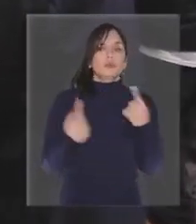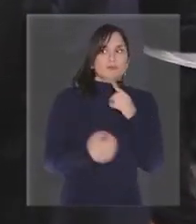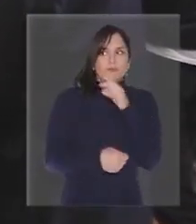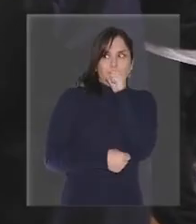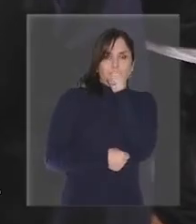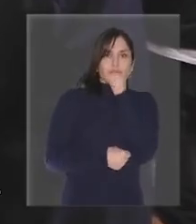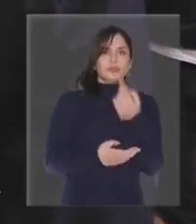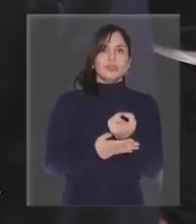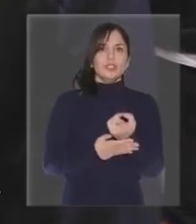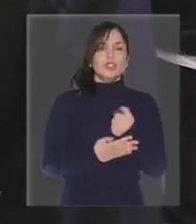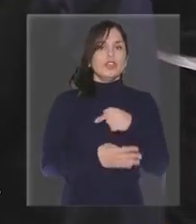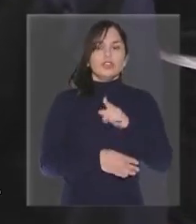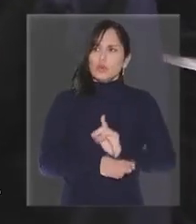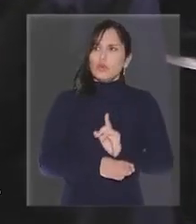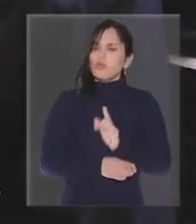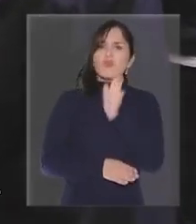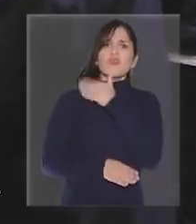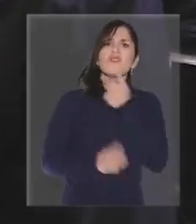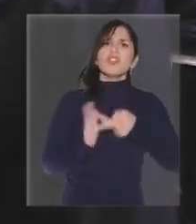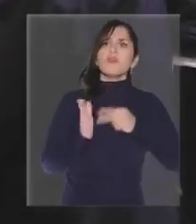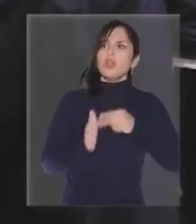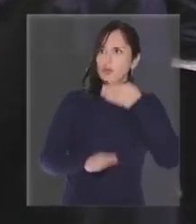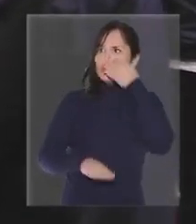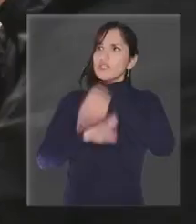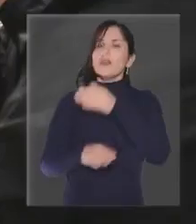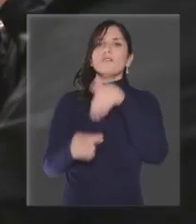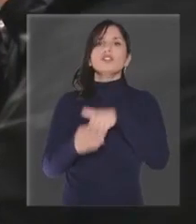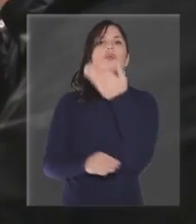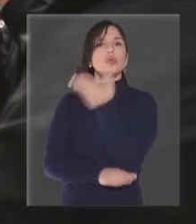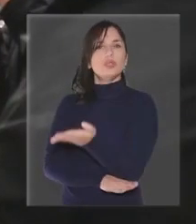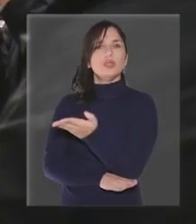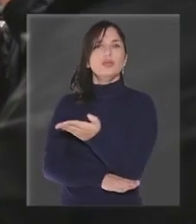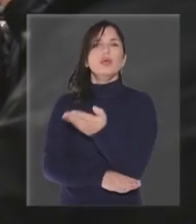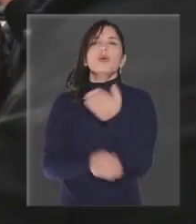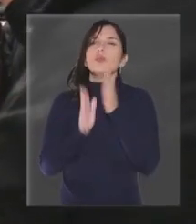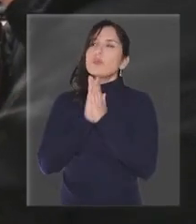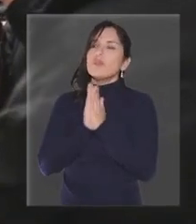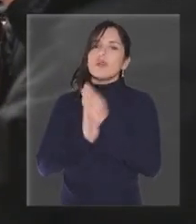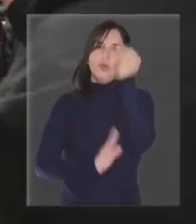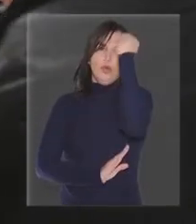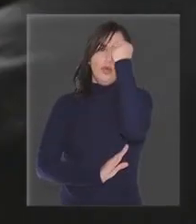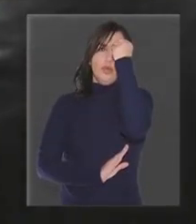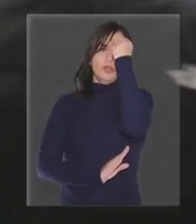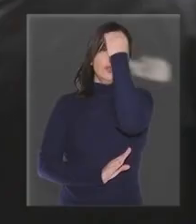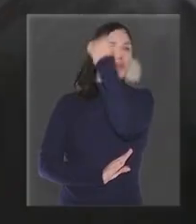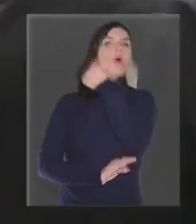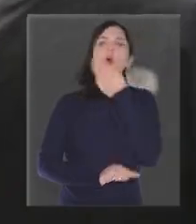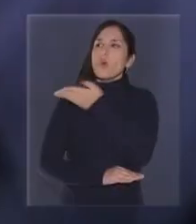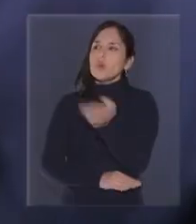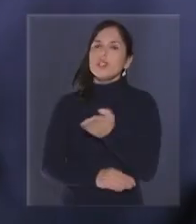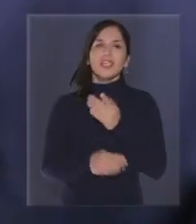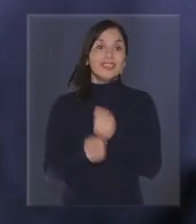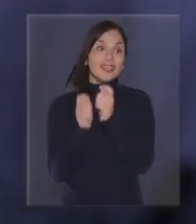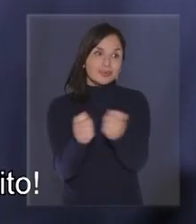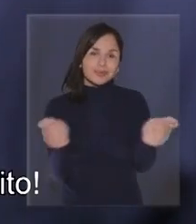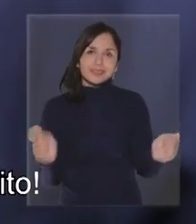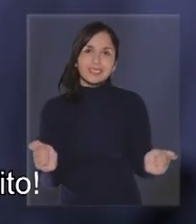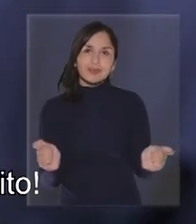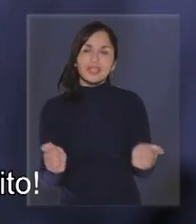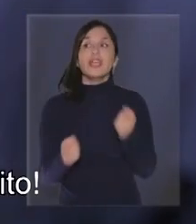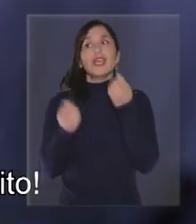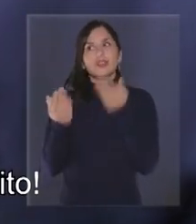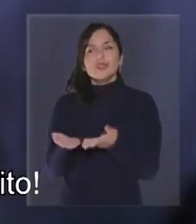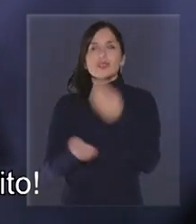no tengo color político y no tendría problema en votar por usted. Pero eso, por favor, preocúpense. Usted está haciendo campaña en terreno,